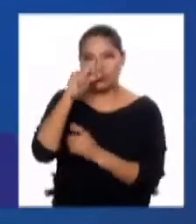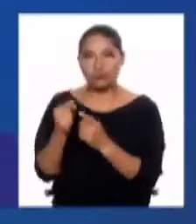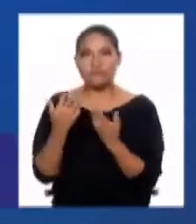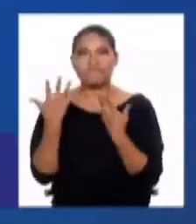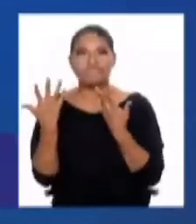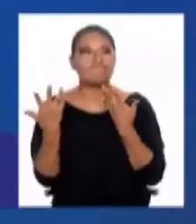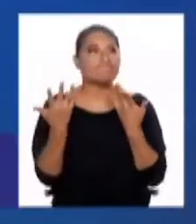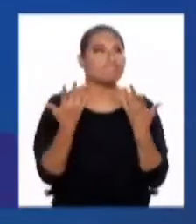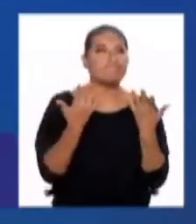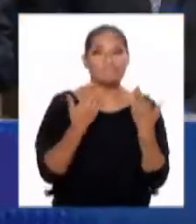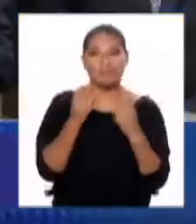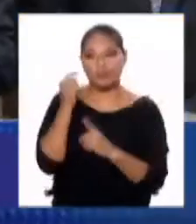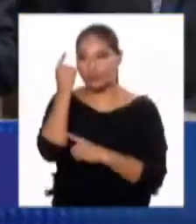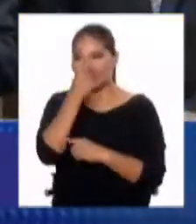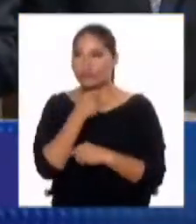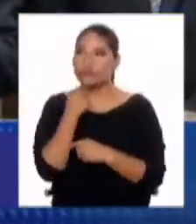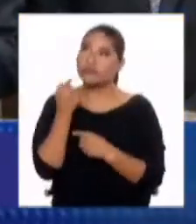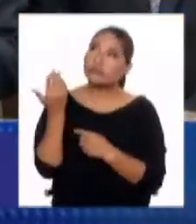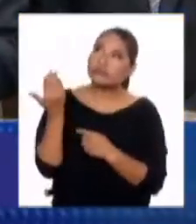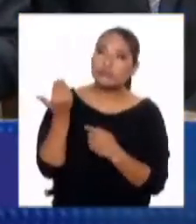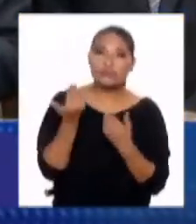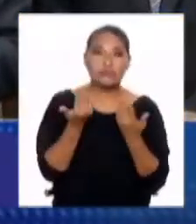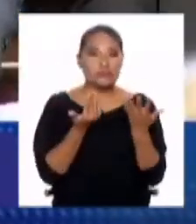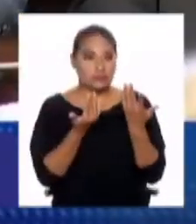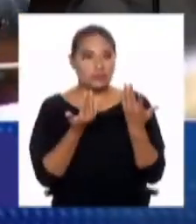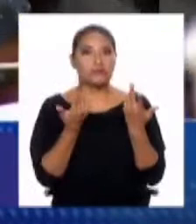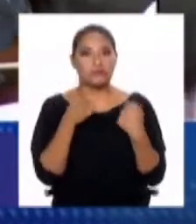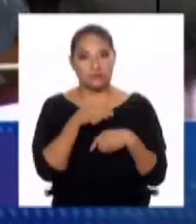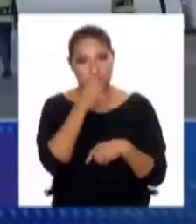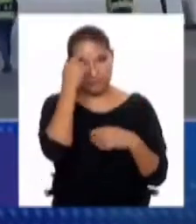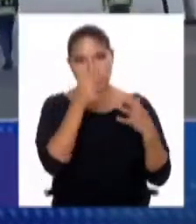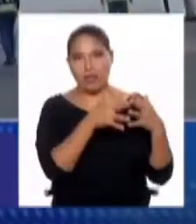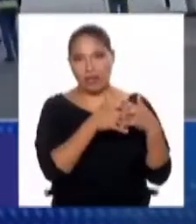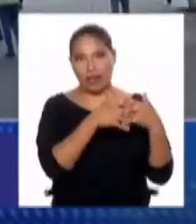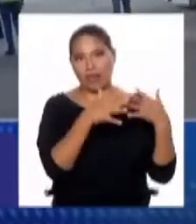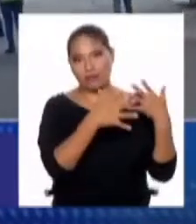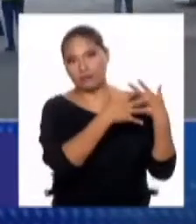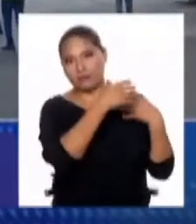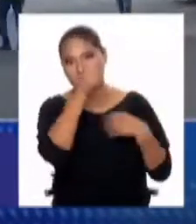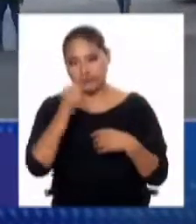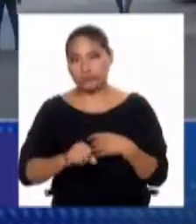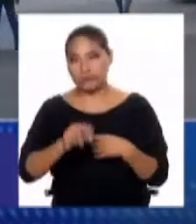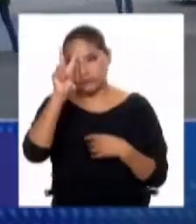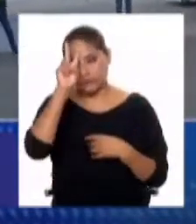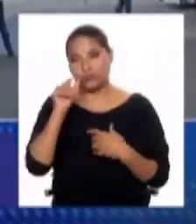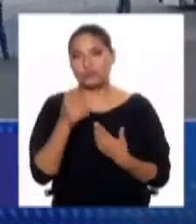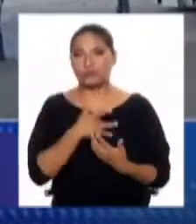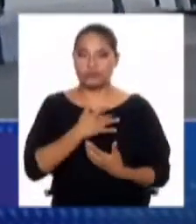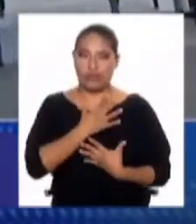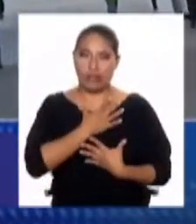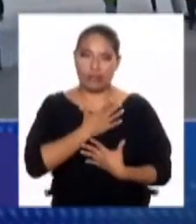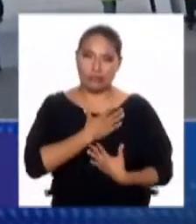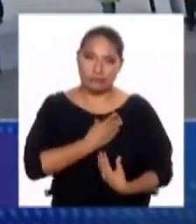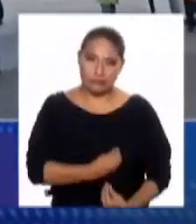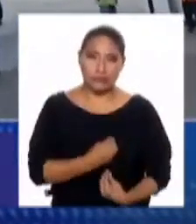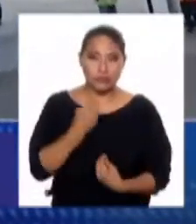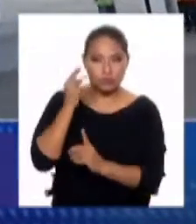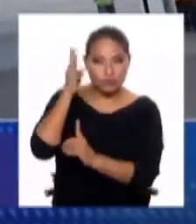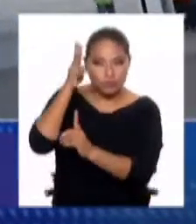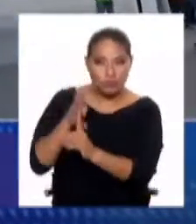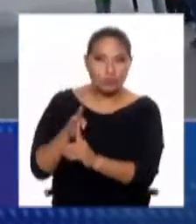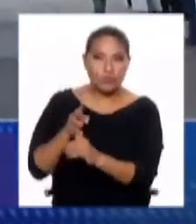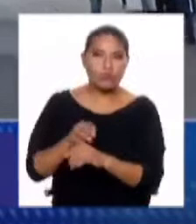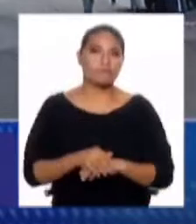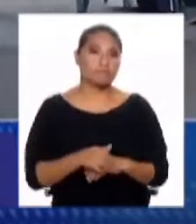mirando a ver si le cae un poquito de sol. Bueno, acaba de llegar, sol, ¿no? Debe estar en depresión. Obviamente, yo